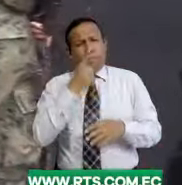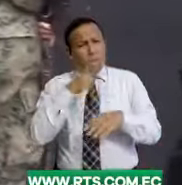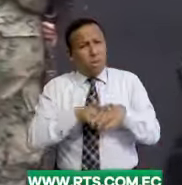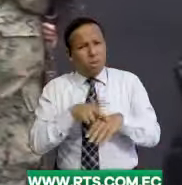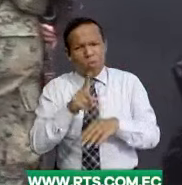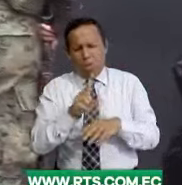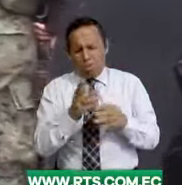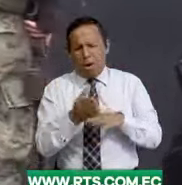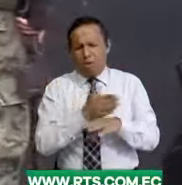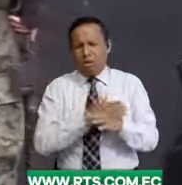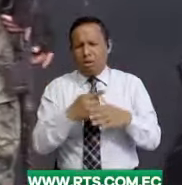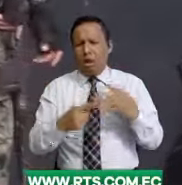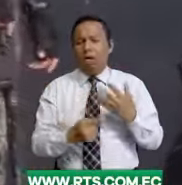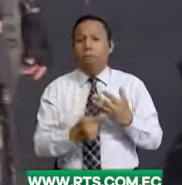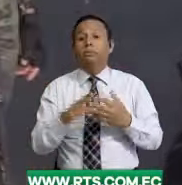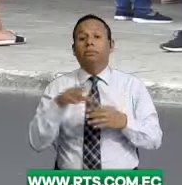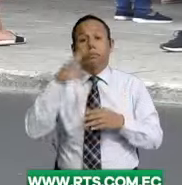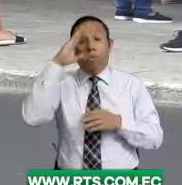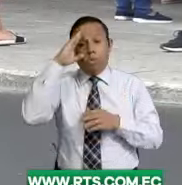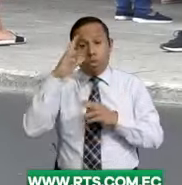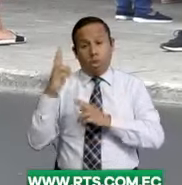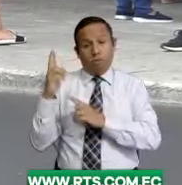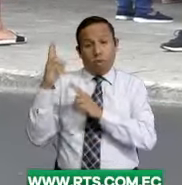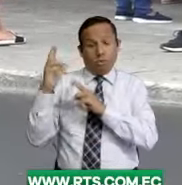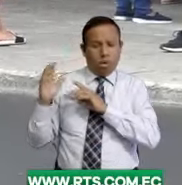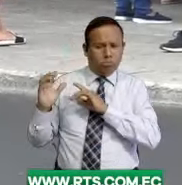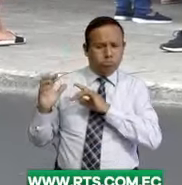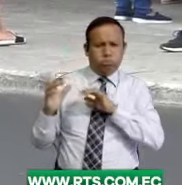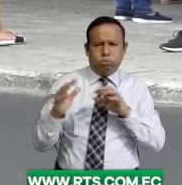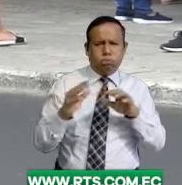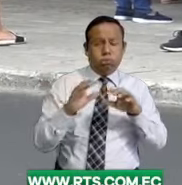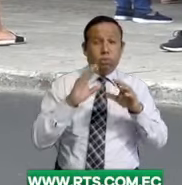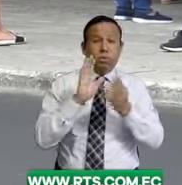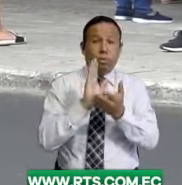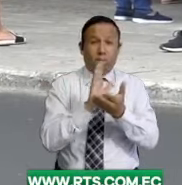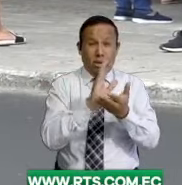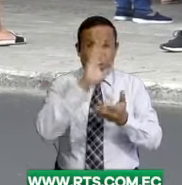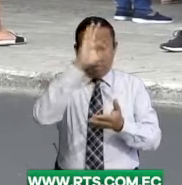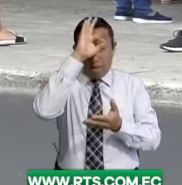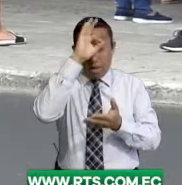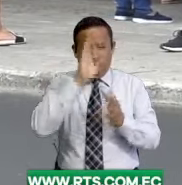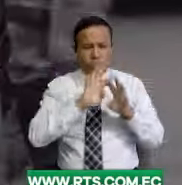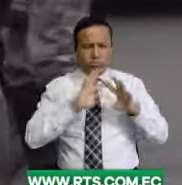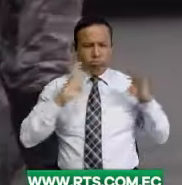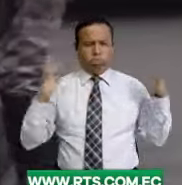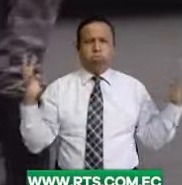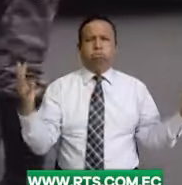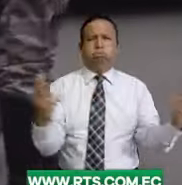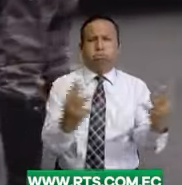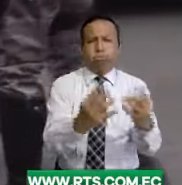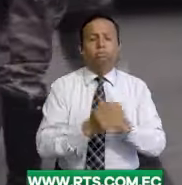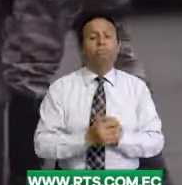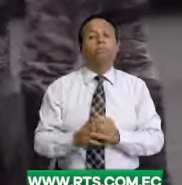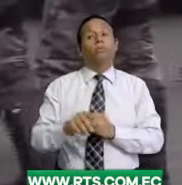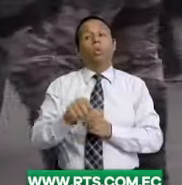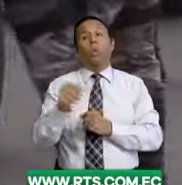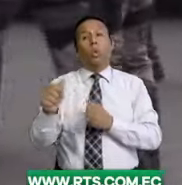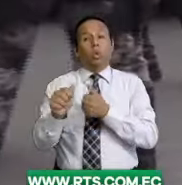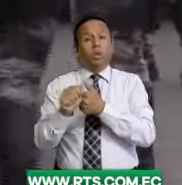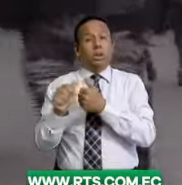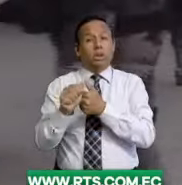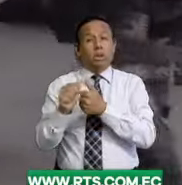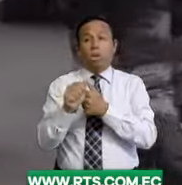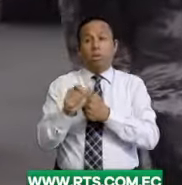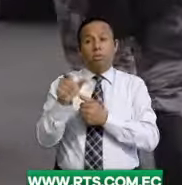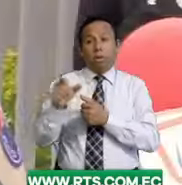policía y miembros de las Fuerzas Armadas llegaron a la casa de salud para armar un perímetro de seguridad, mientras a unos kilómetros de la escena los presuntos sicarios